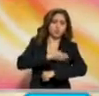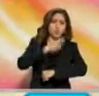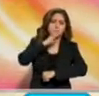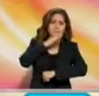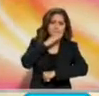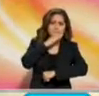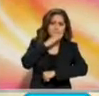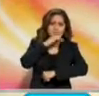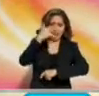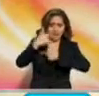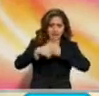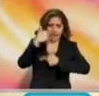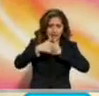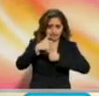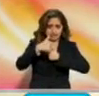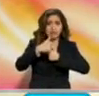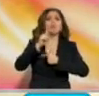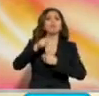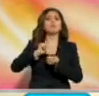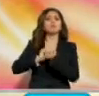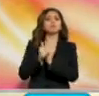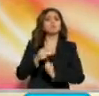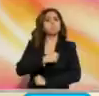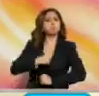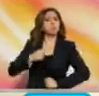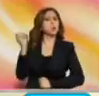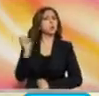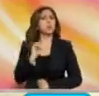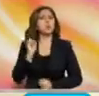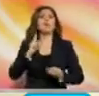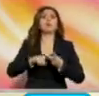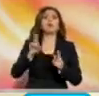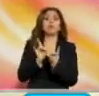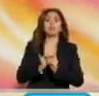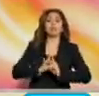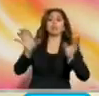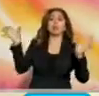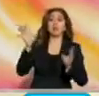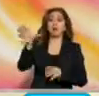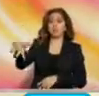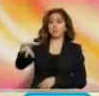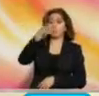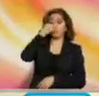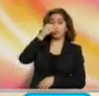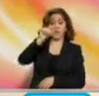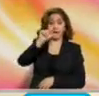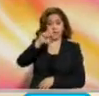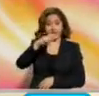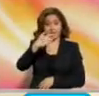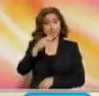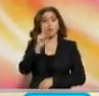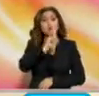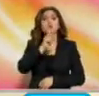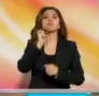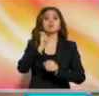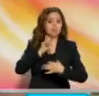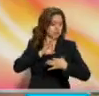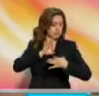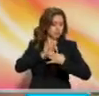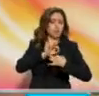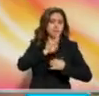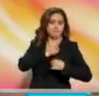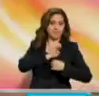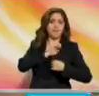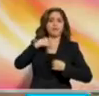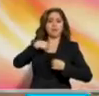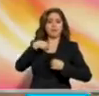obesidad y menos procesos de alergia, por ejemplo. Son más seguros por el contacto que hay entre la mamá, se crea un vínculo afectivo